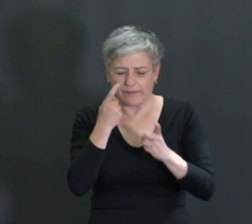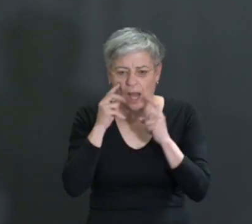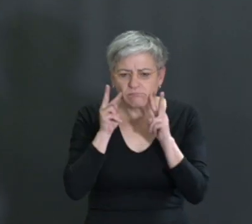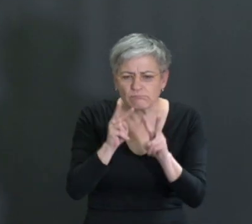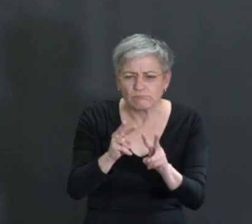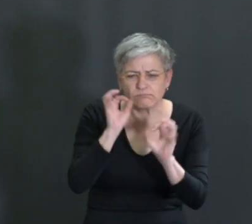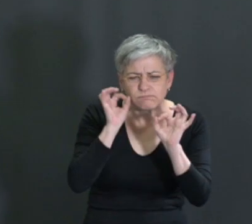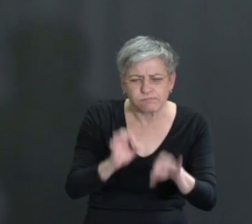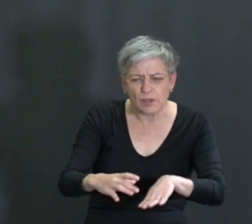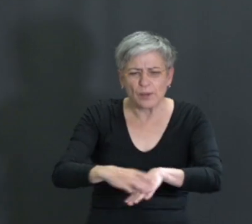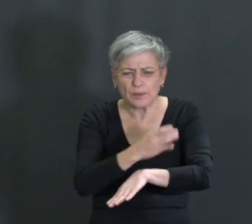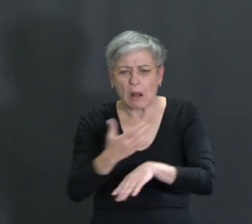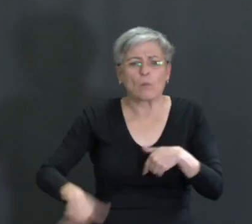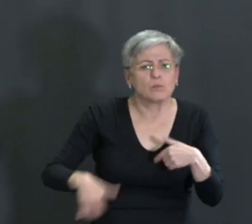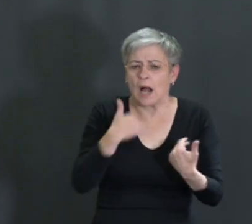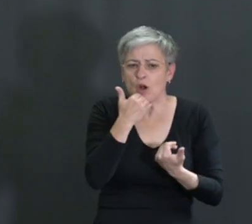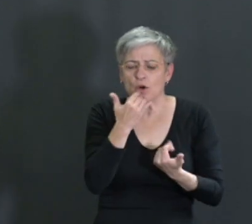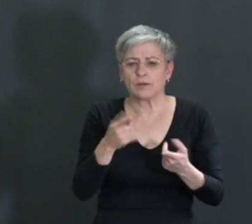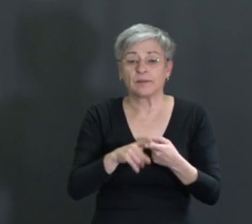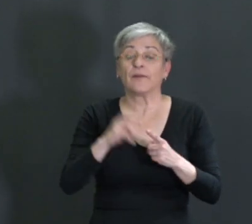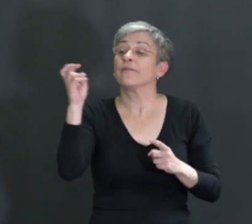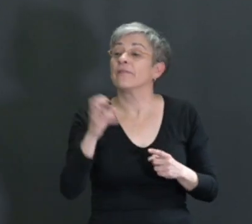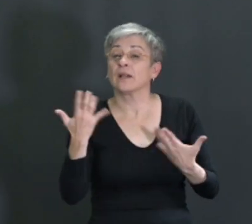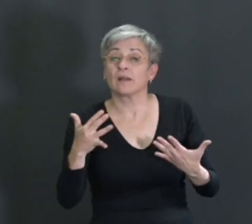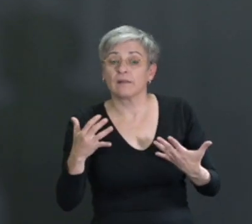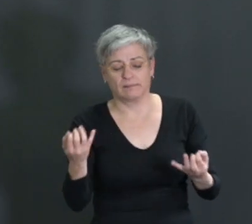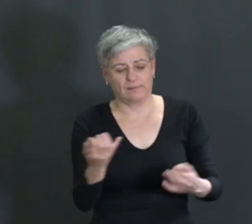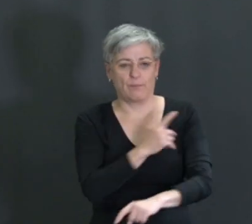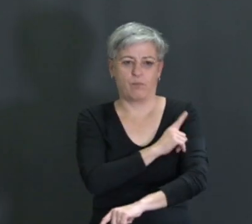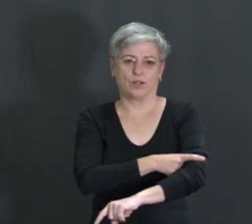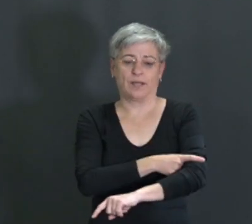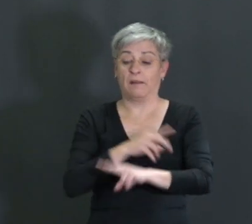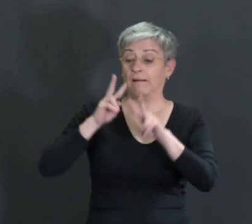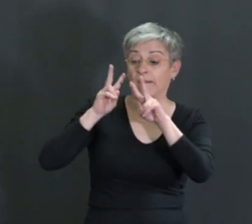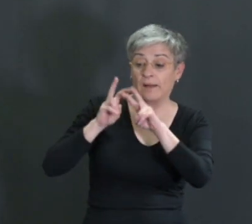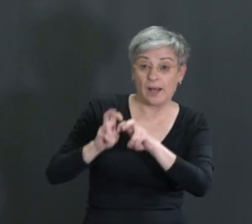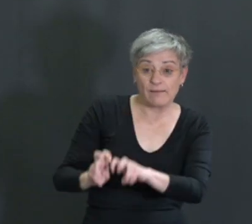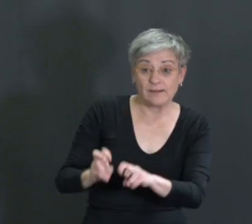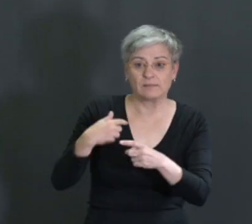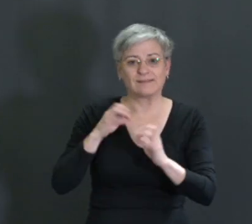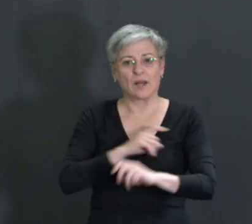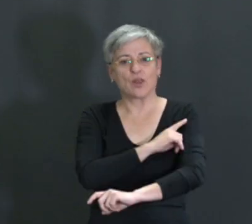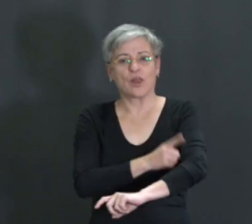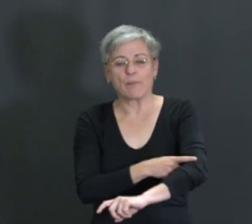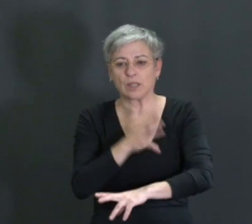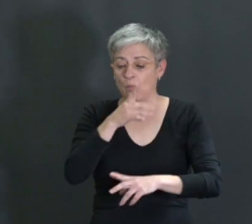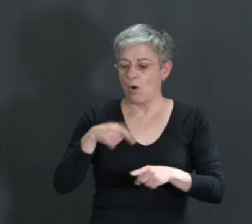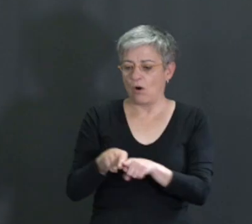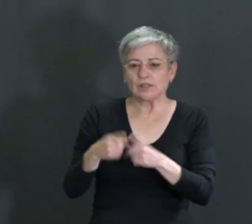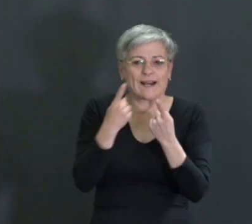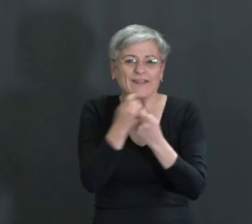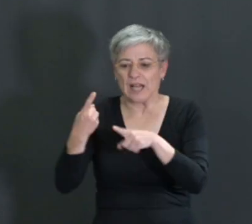para saber que es un amputado, pues vienen del deporte, ¿no? Se han investigado en el deporte, pues se requieren unas